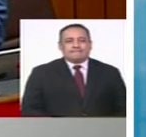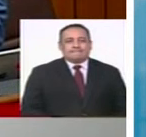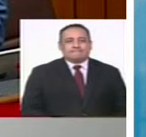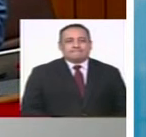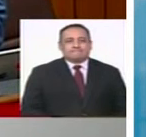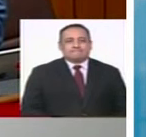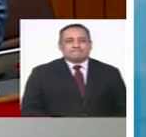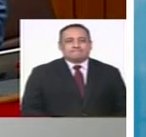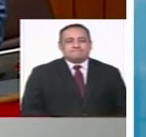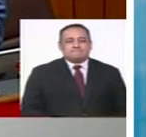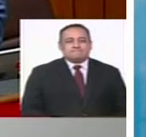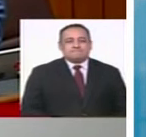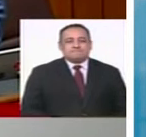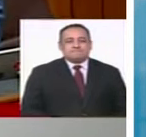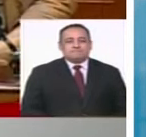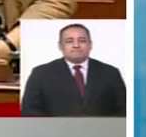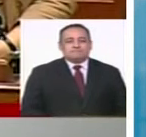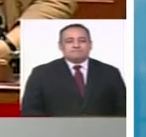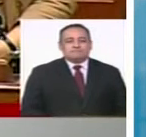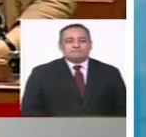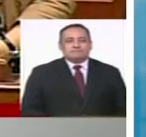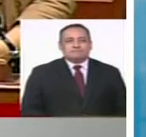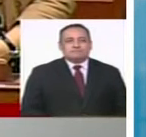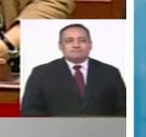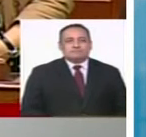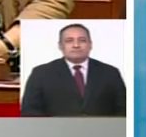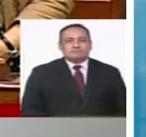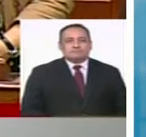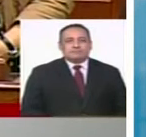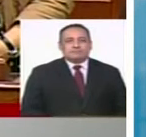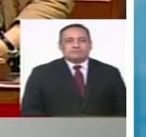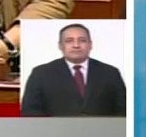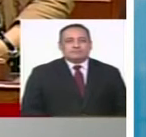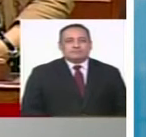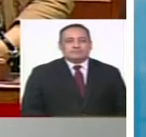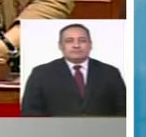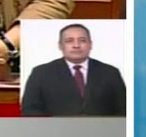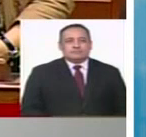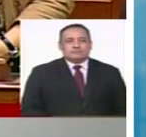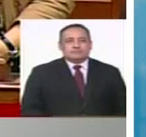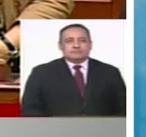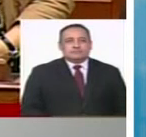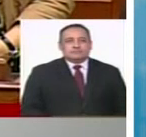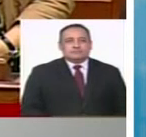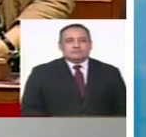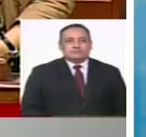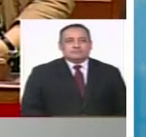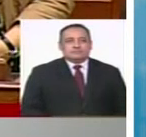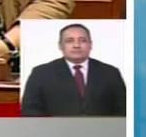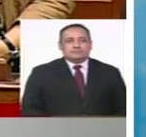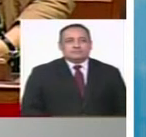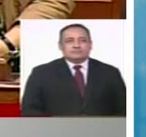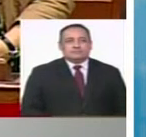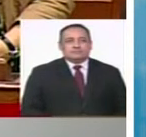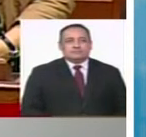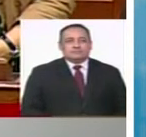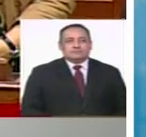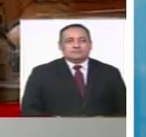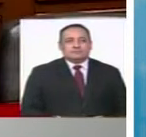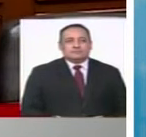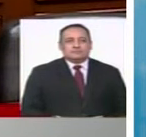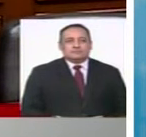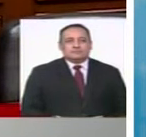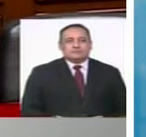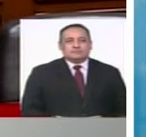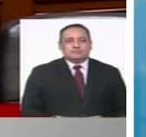cumpliendo esta petición de inmediato en el Congreso de la República, donde se continuaba debatiendo,